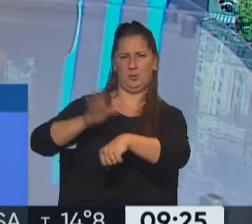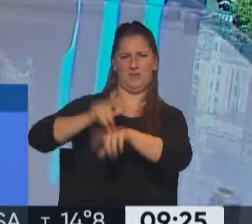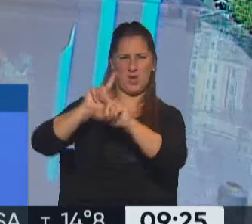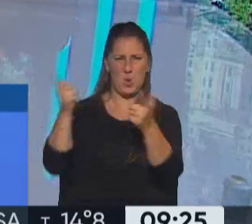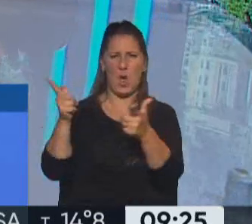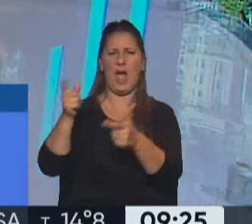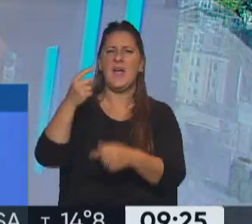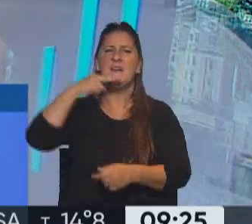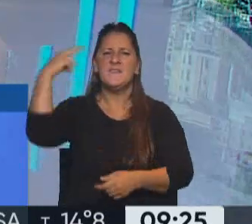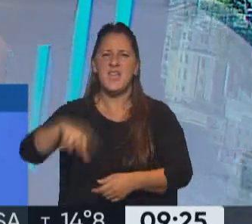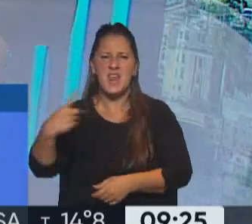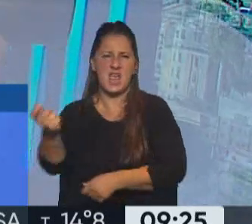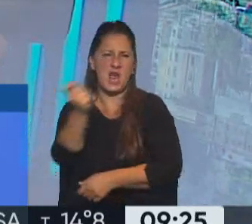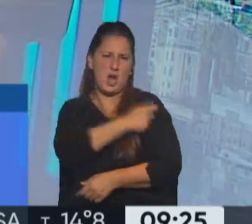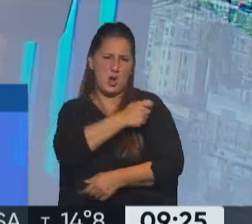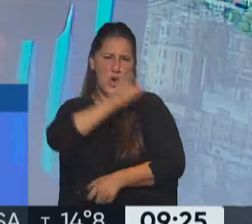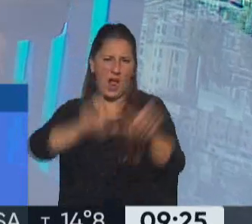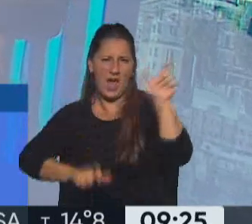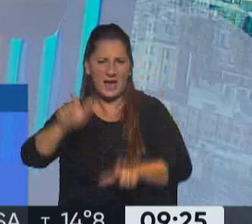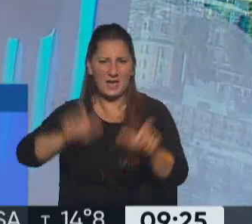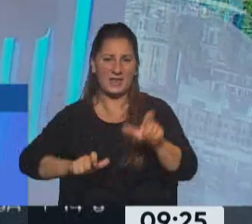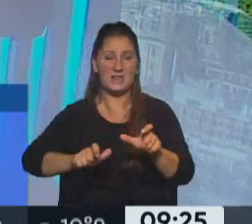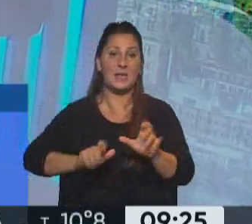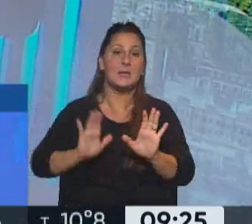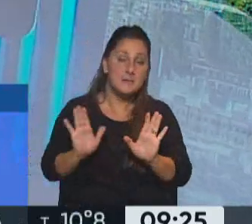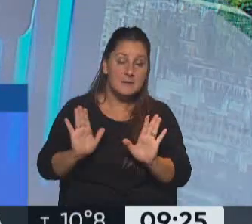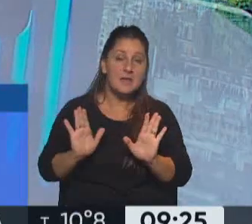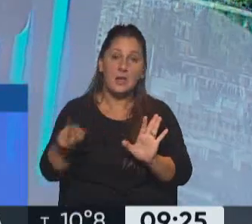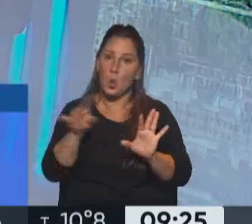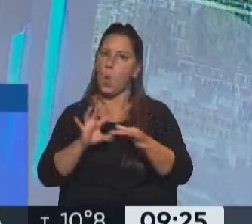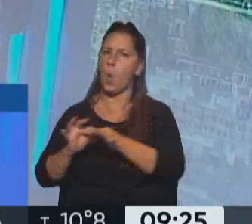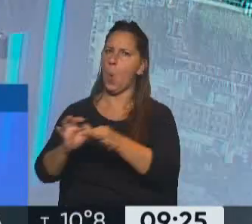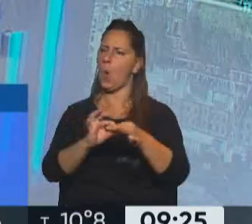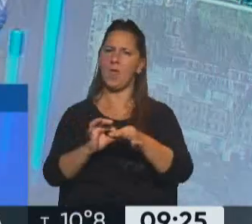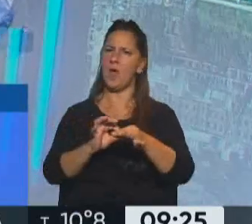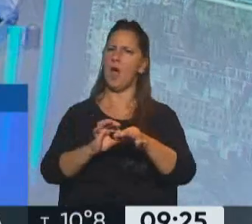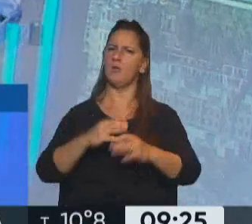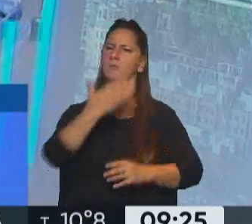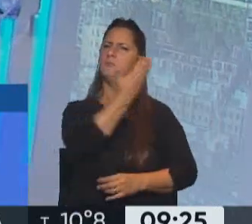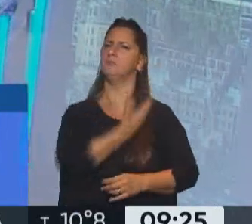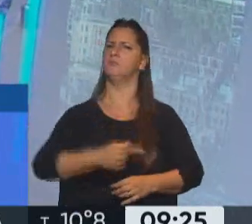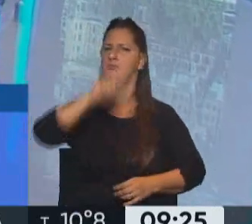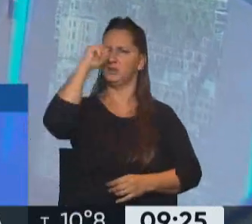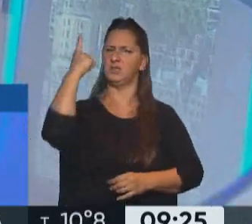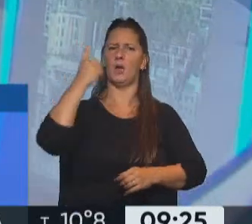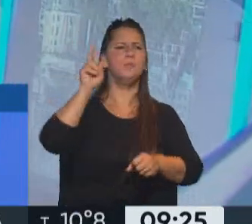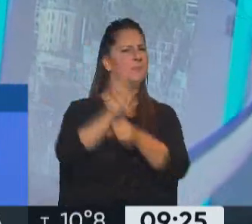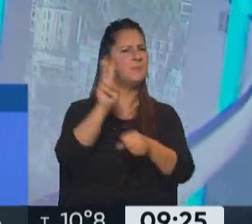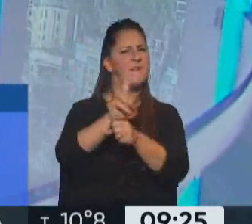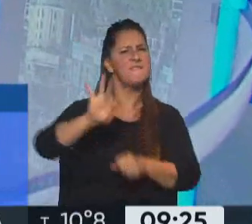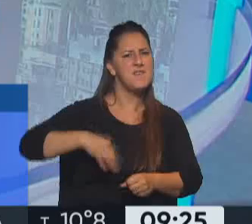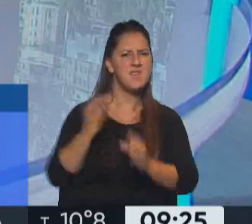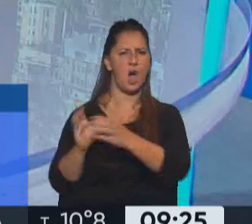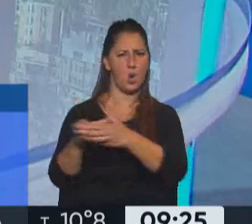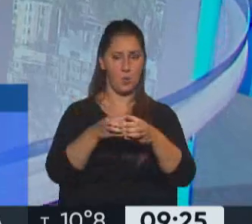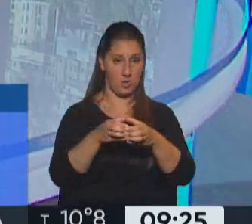estaba envenenando a la población, como dice Elisa Carrió, me parece que la unidad estuvo muy centrada en decir un Estado presente y la prioridad es la vida y es la comunidad.